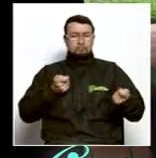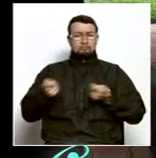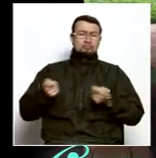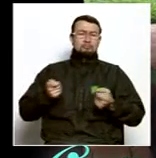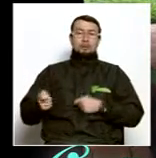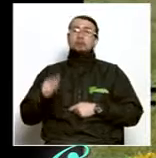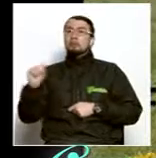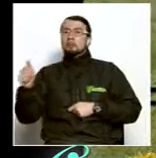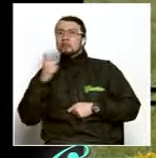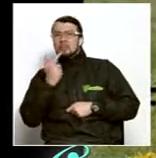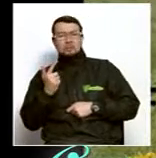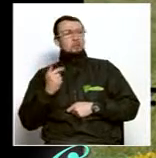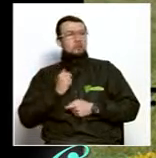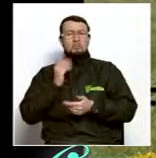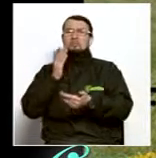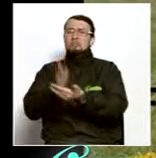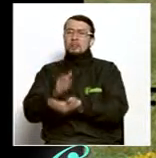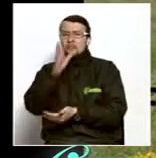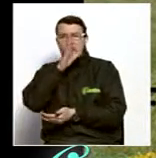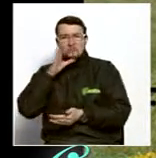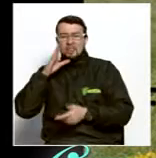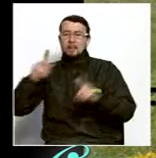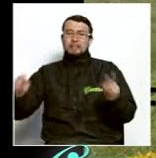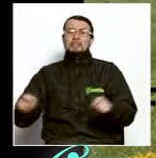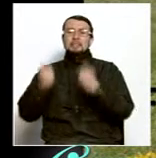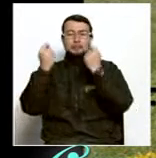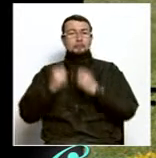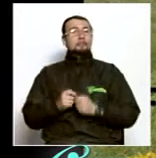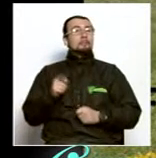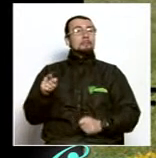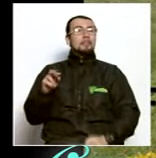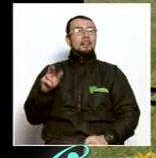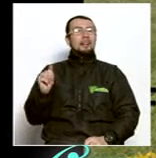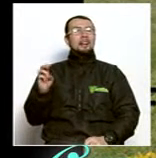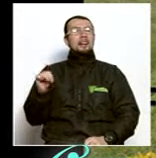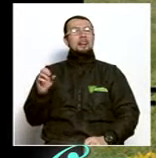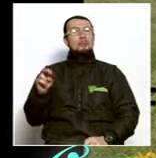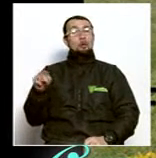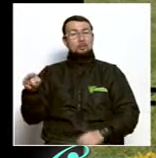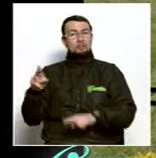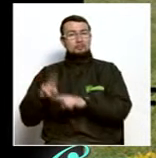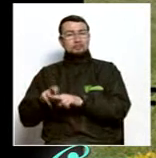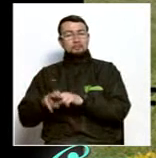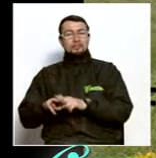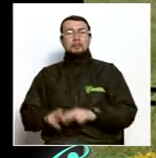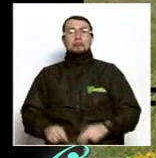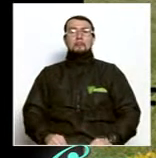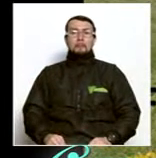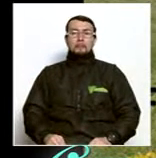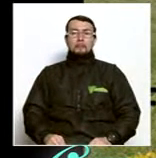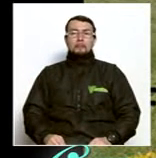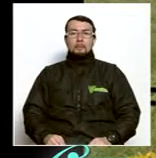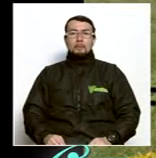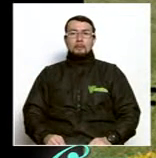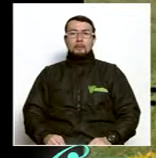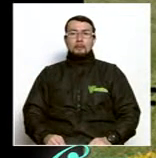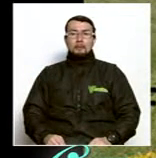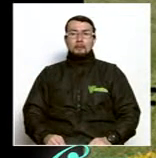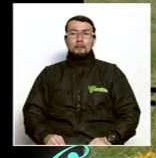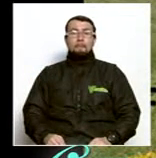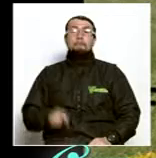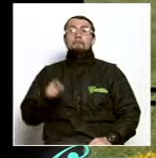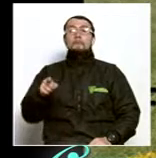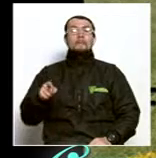voy a ir a rescatar una finca. Ahí está Ramón, de su tierra. Y entonces ella cogió, esto